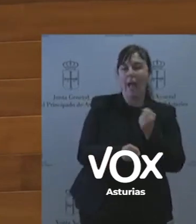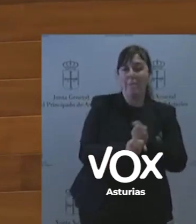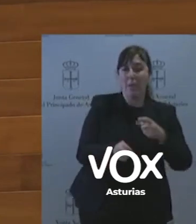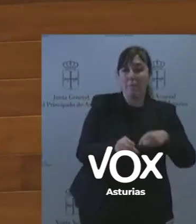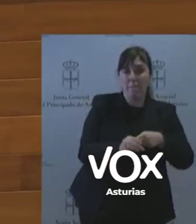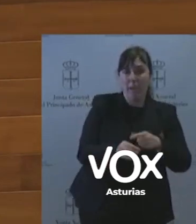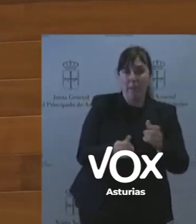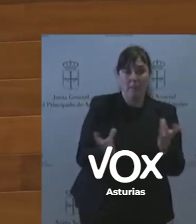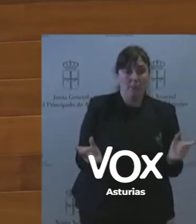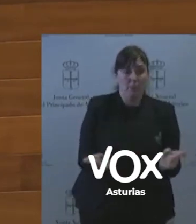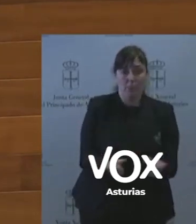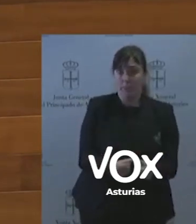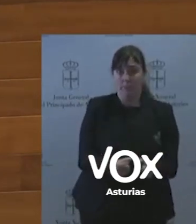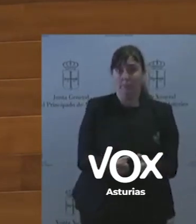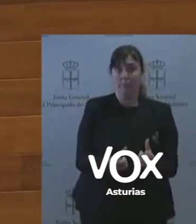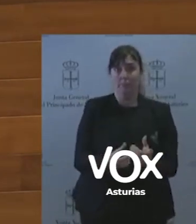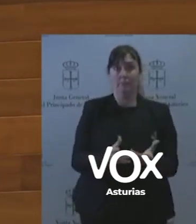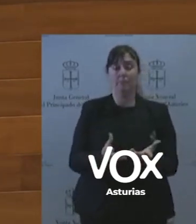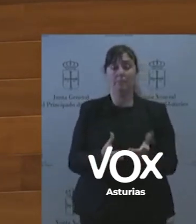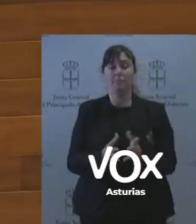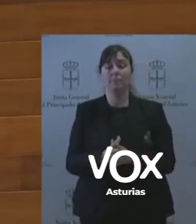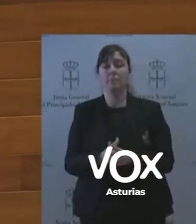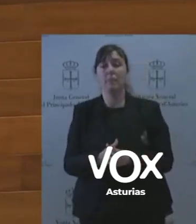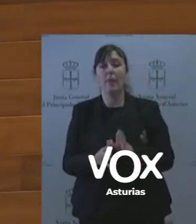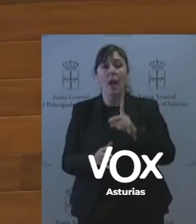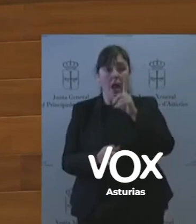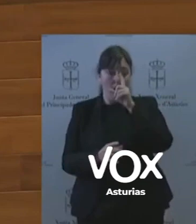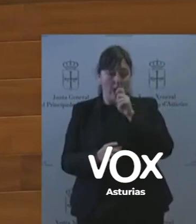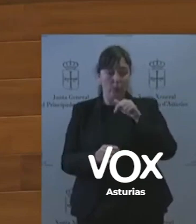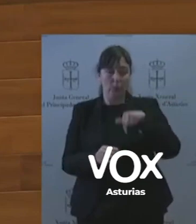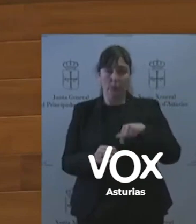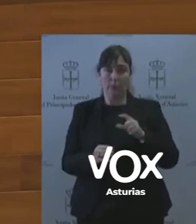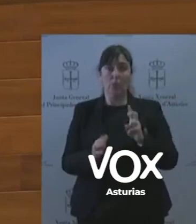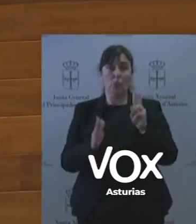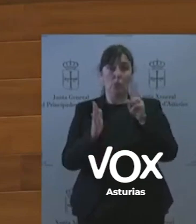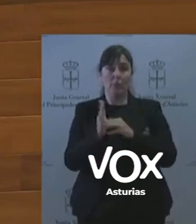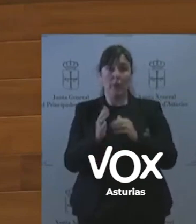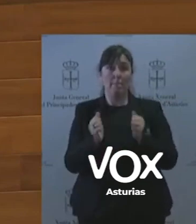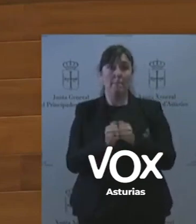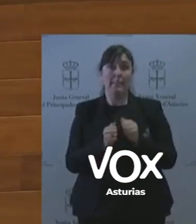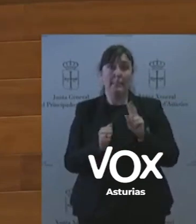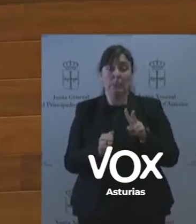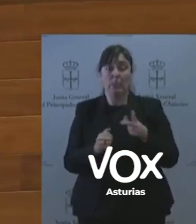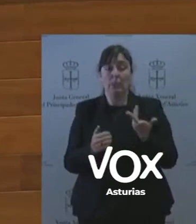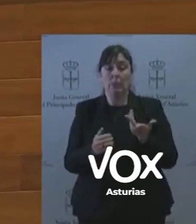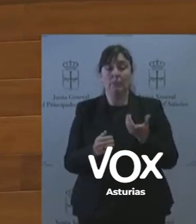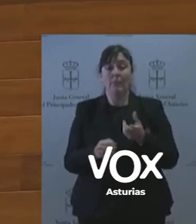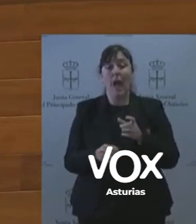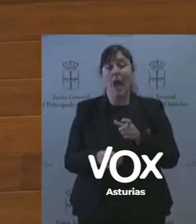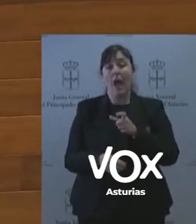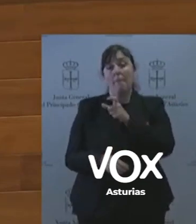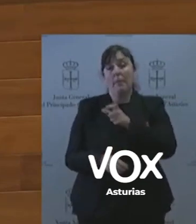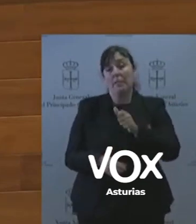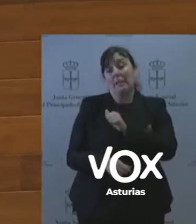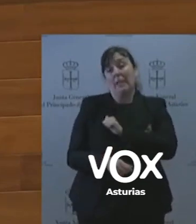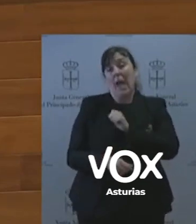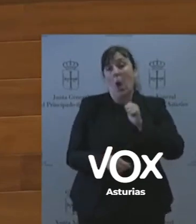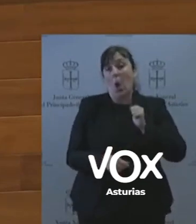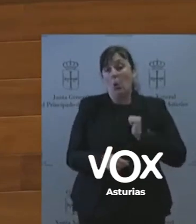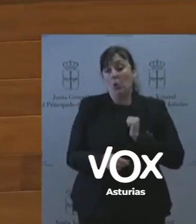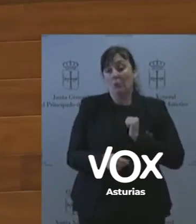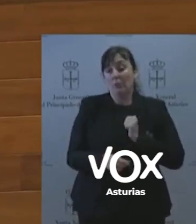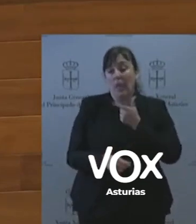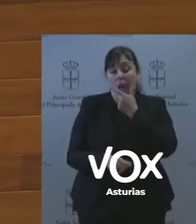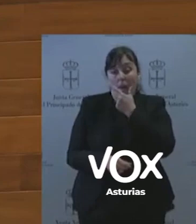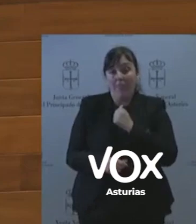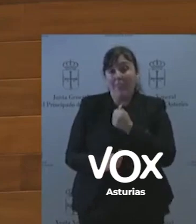este 2022. Frente a esto, a los autónomos no se les da ningún tipo de facilidades, aunque sea el sector